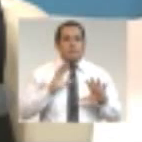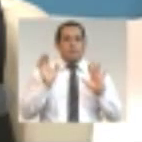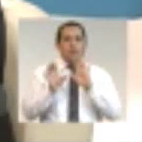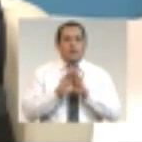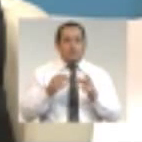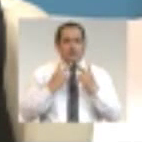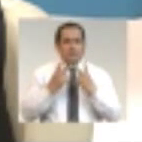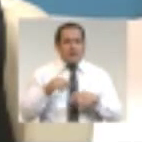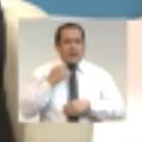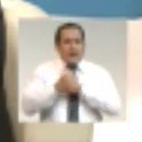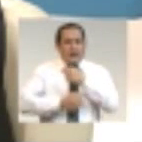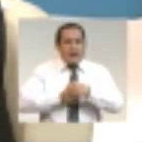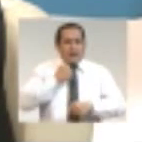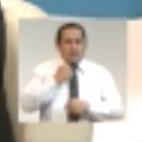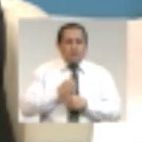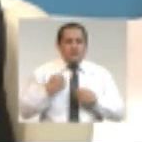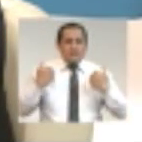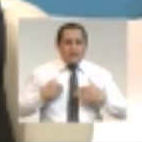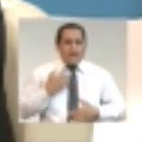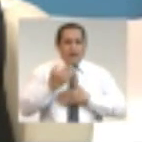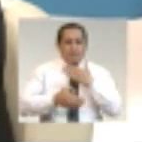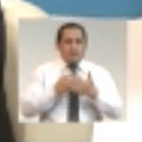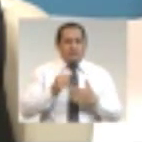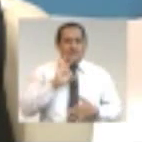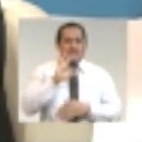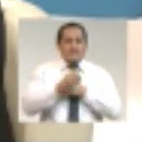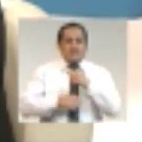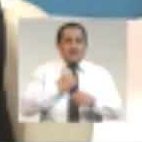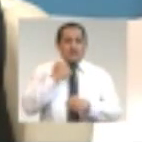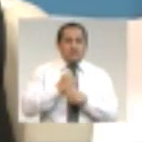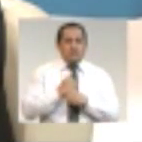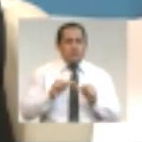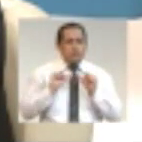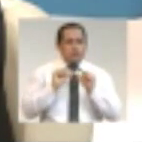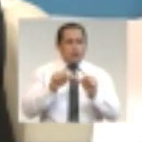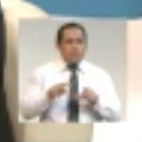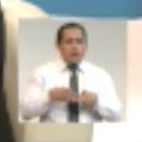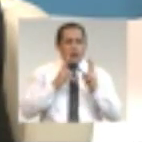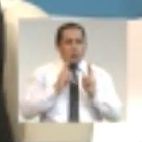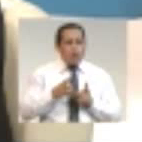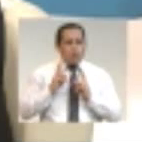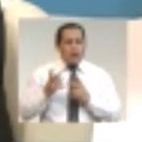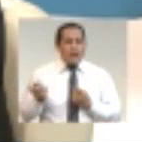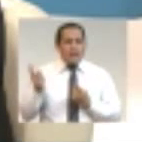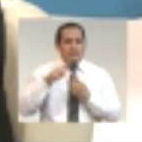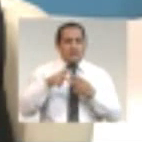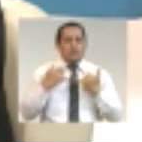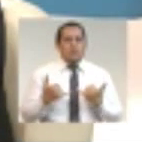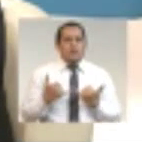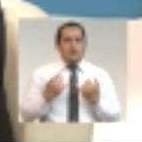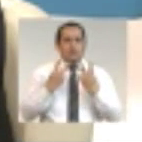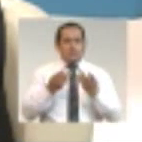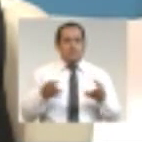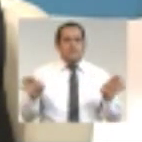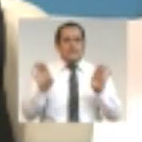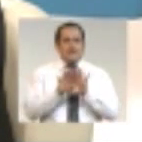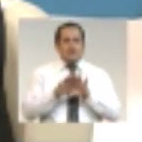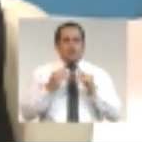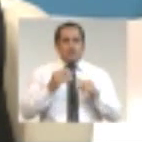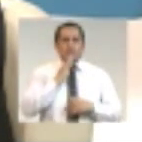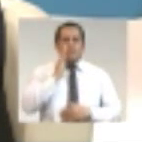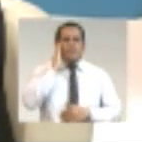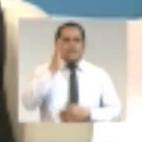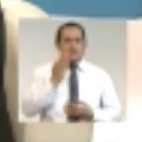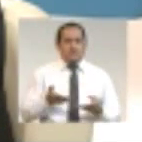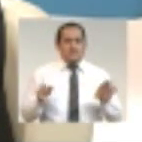A pesar del transcurso de los años, que son ya 3 años, ¿no? Se mantenía o se mantiene hasta la fecha una clausura,